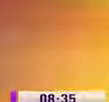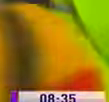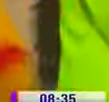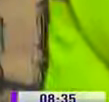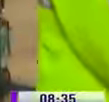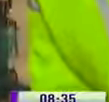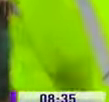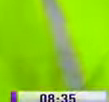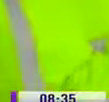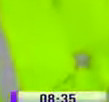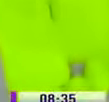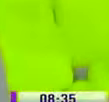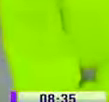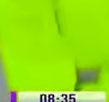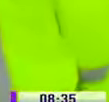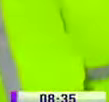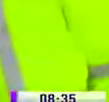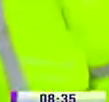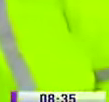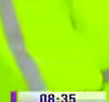1 2 3